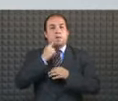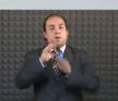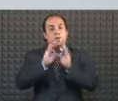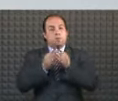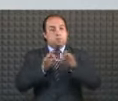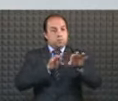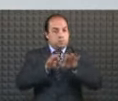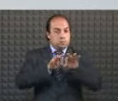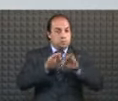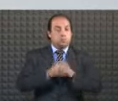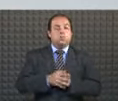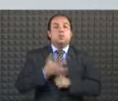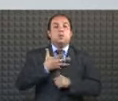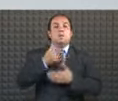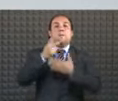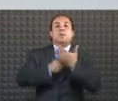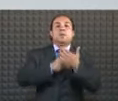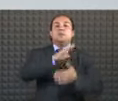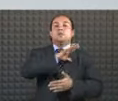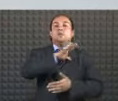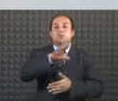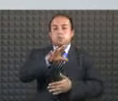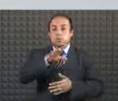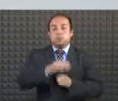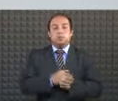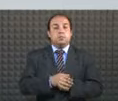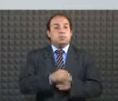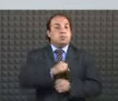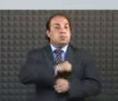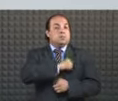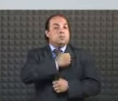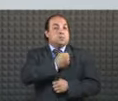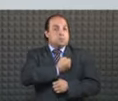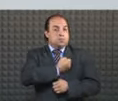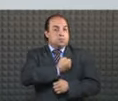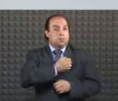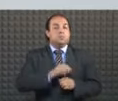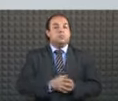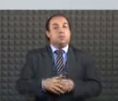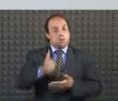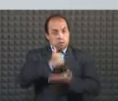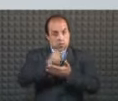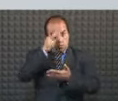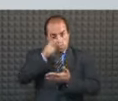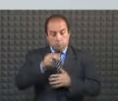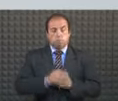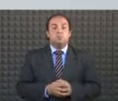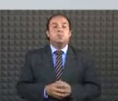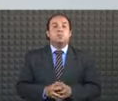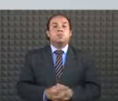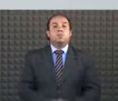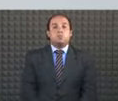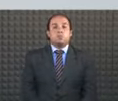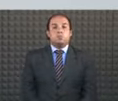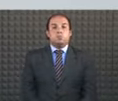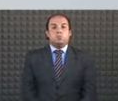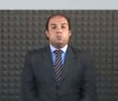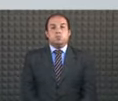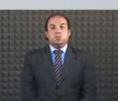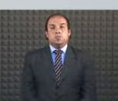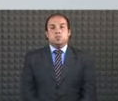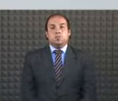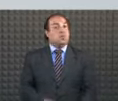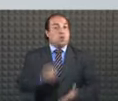condiciones, sino una estrategia general de salud en la Ciudad de México. Porque finalmente no solo